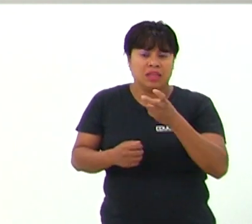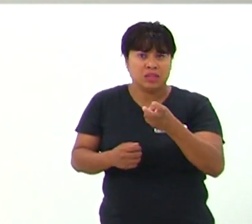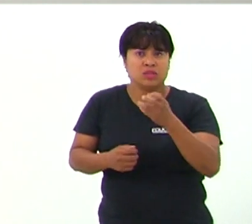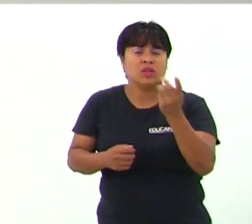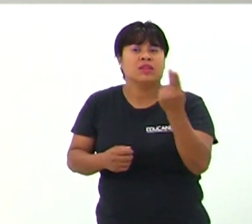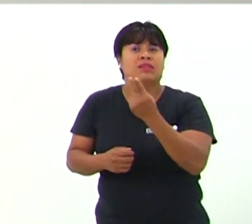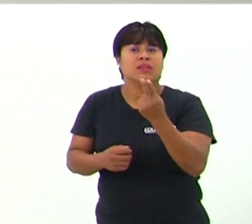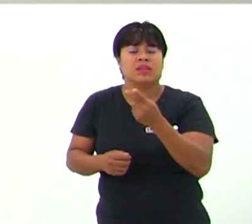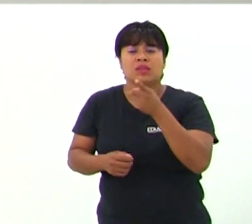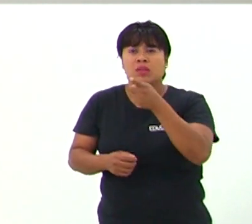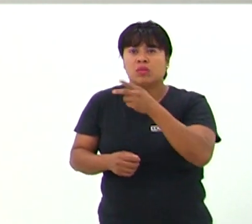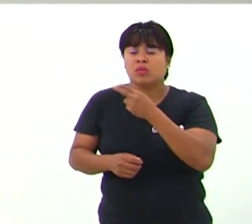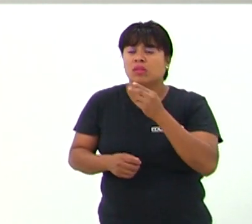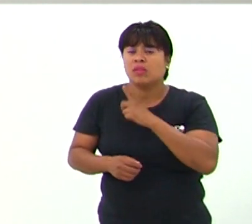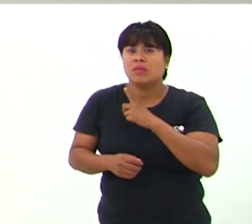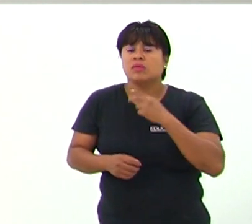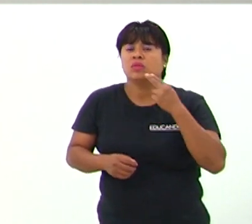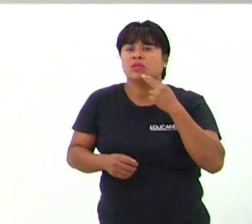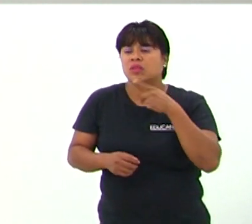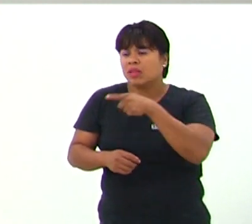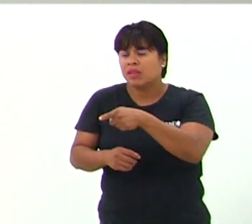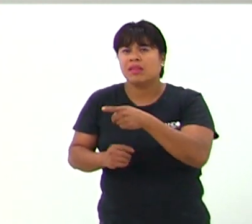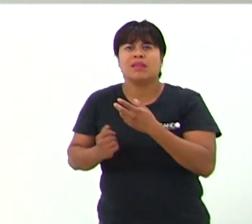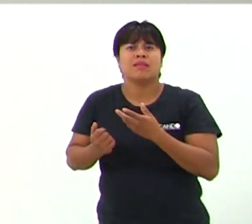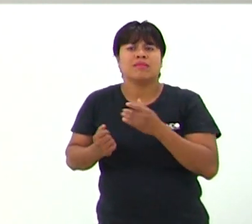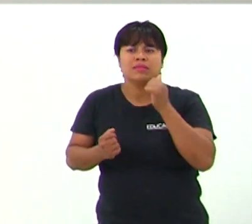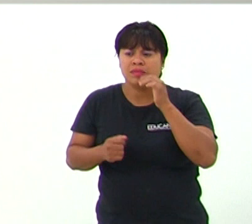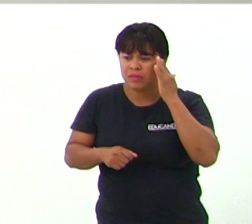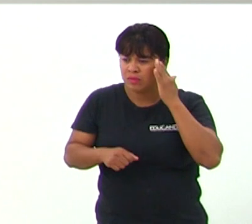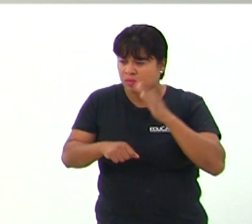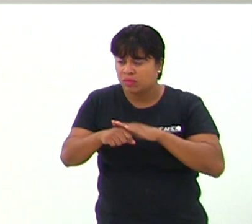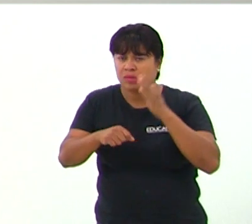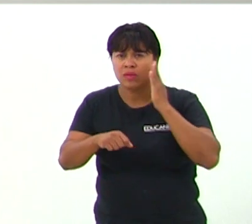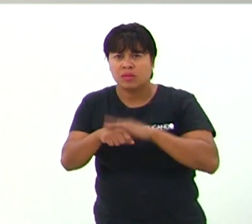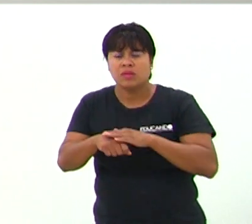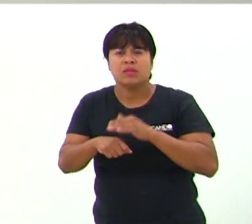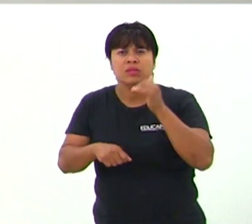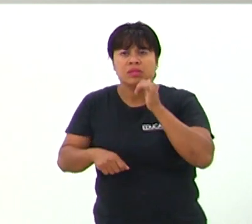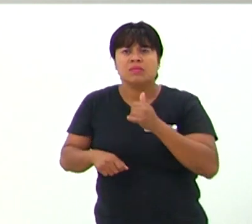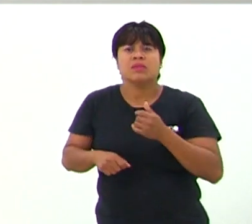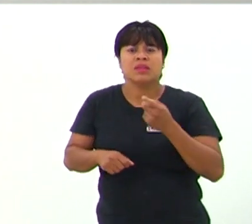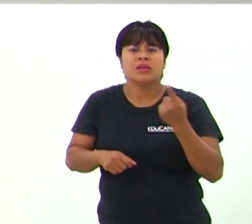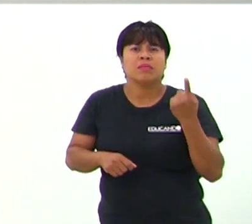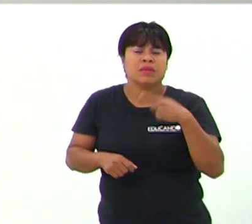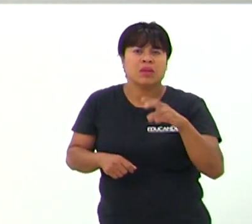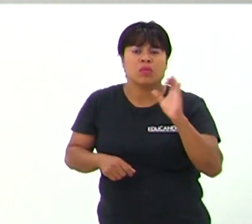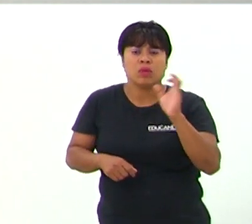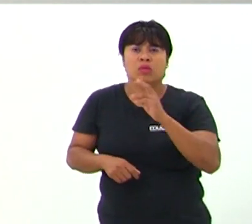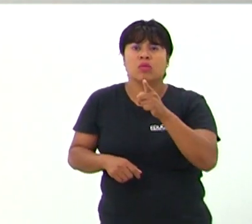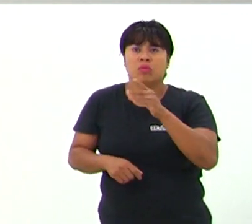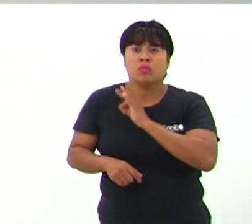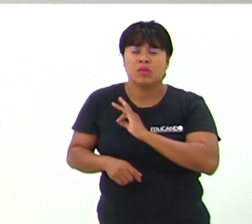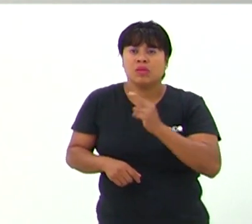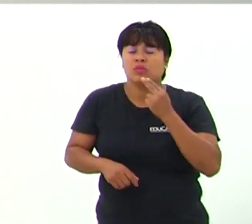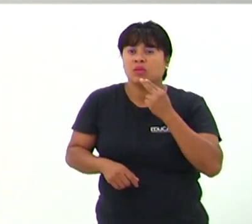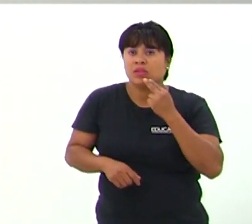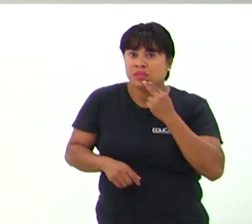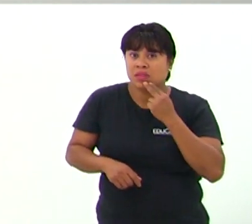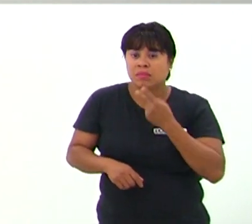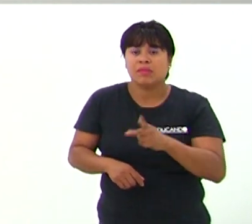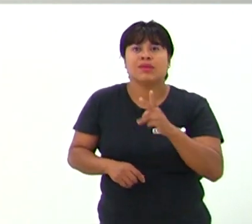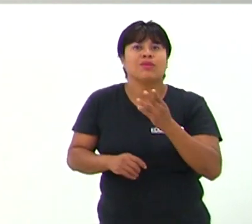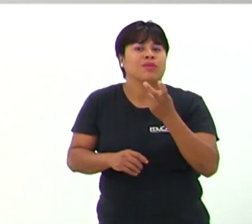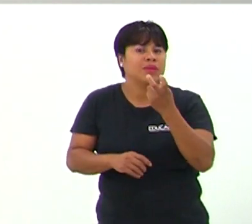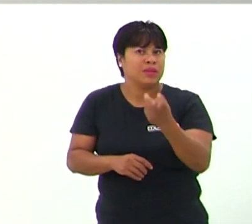que tú estos 2 recursos puedas tenerlos ahí, tomarlos en cuenta, anotados en tu libreta, para cuando los puedas utilizar, pero